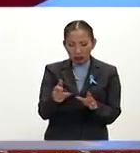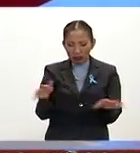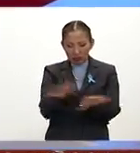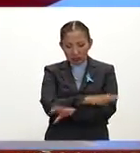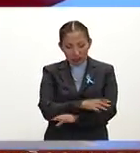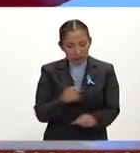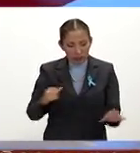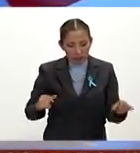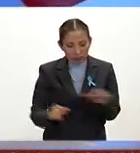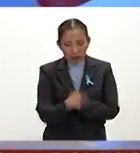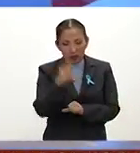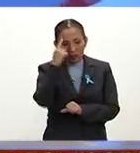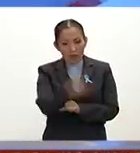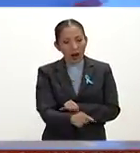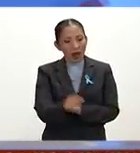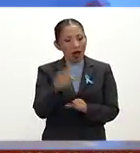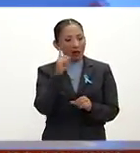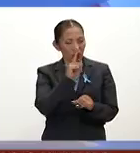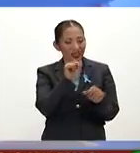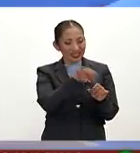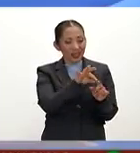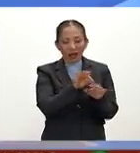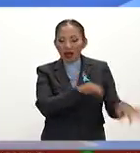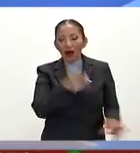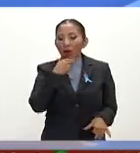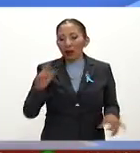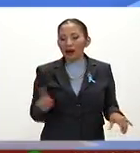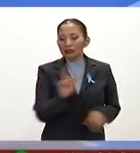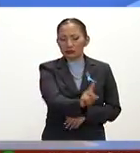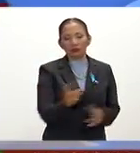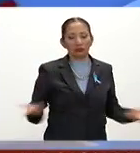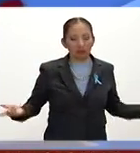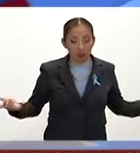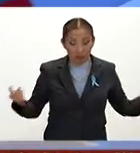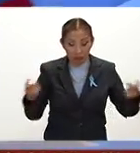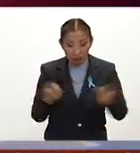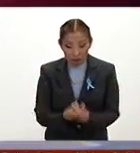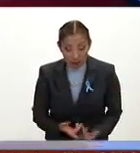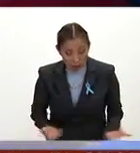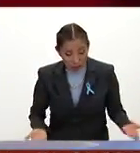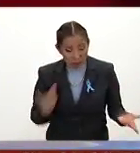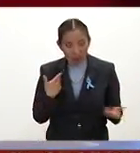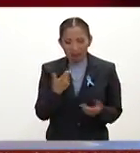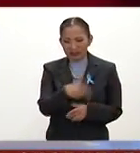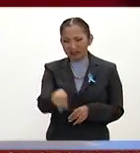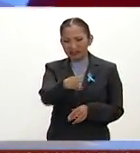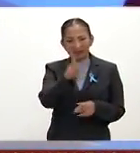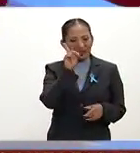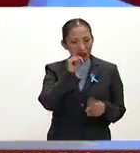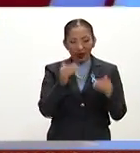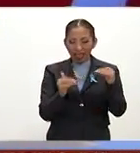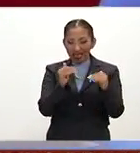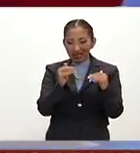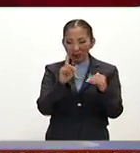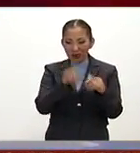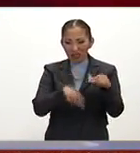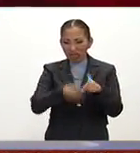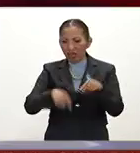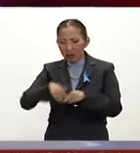estos cambios para poner y regresar a una persona, a un hombre, a las sillas, a las curules. En ese